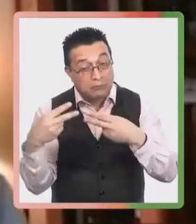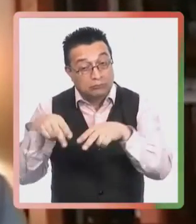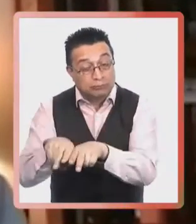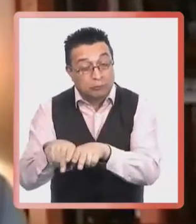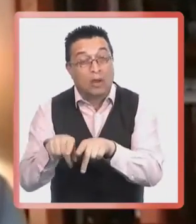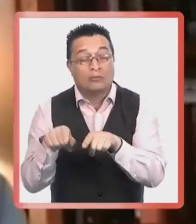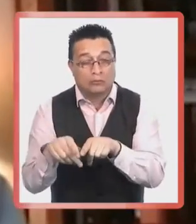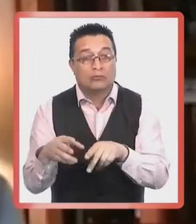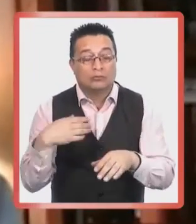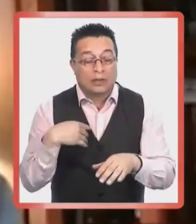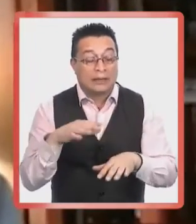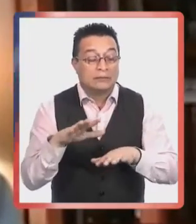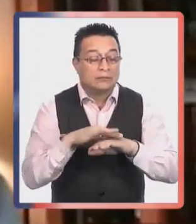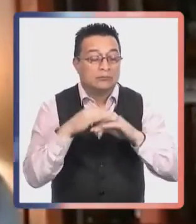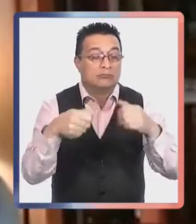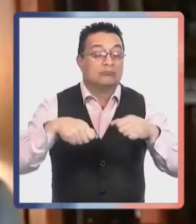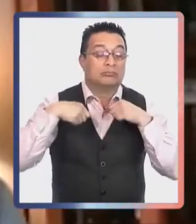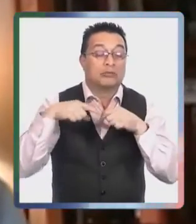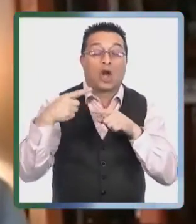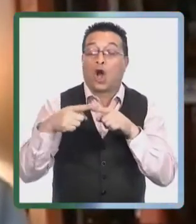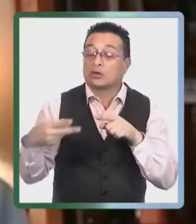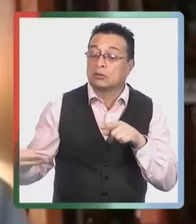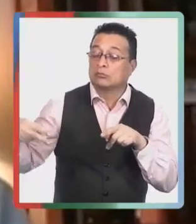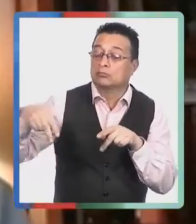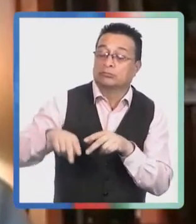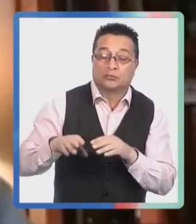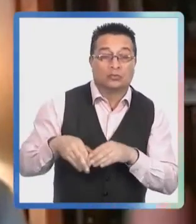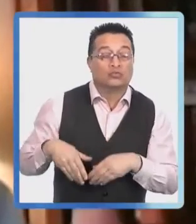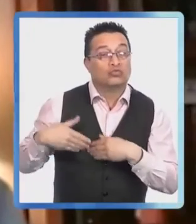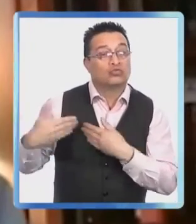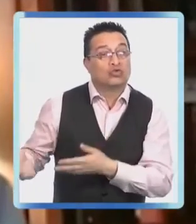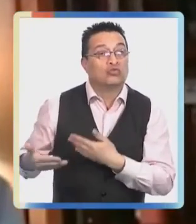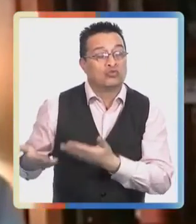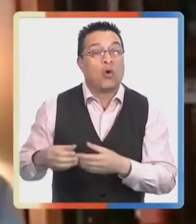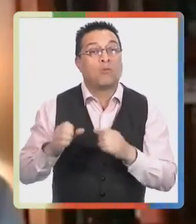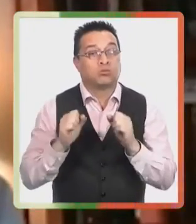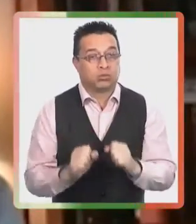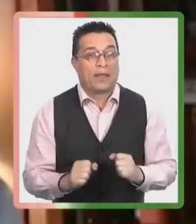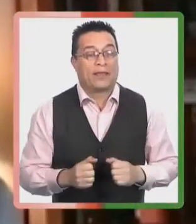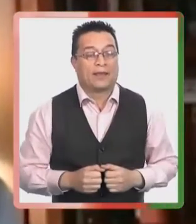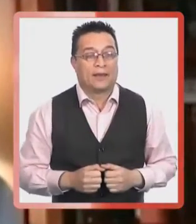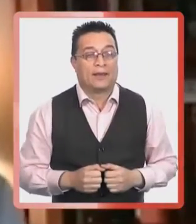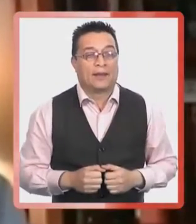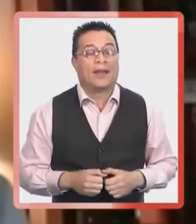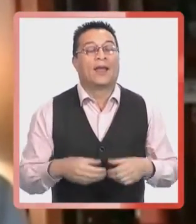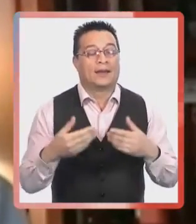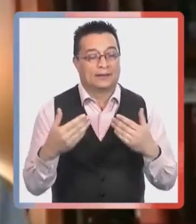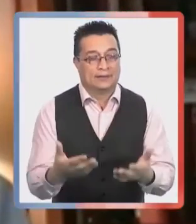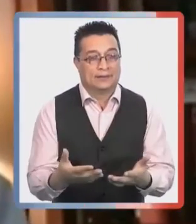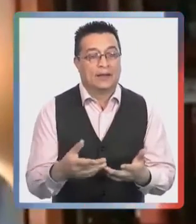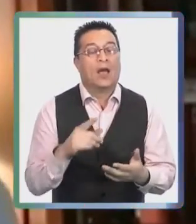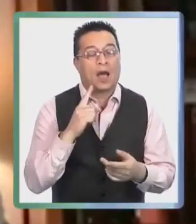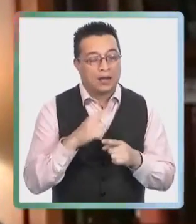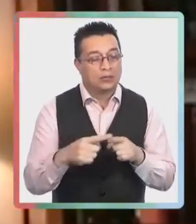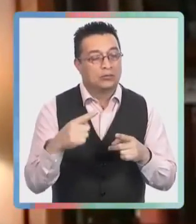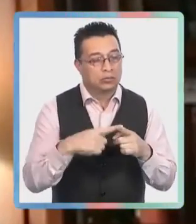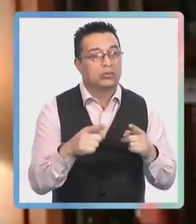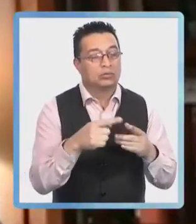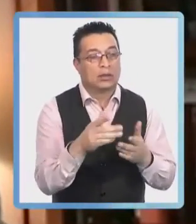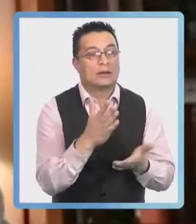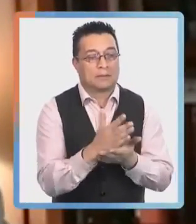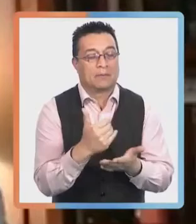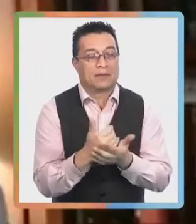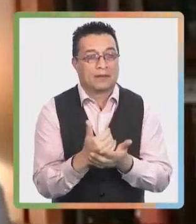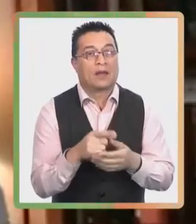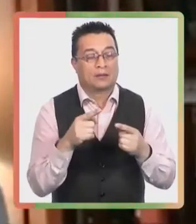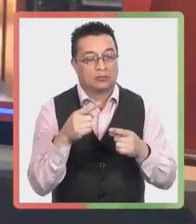una cama, deje el virus en la sábana, se acueste otra persona en la cama y lo va a contagiar. Por lo tanto, hay que hacer todas las